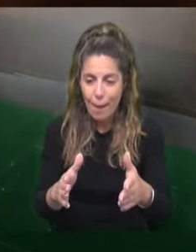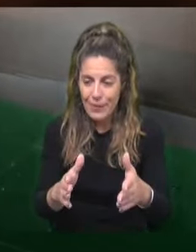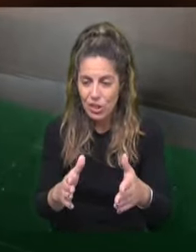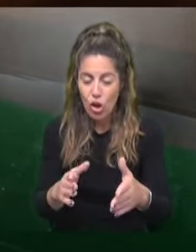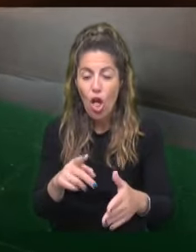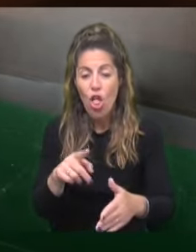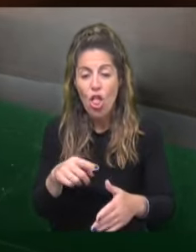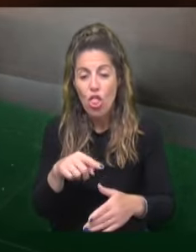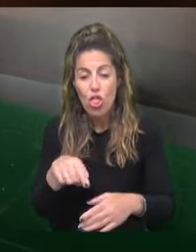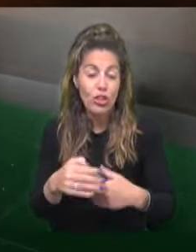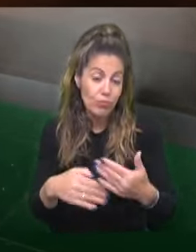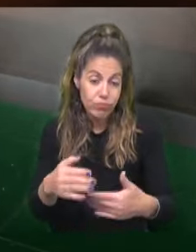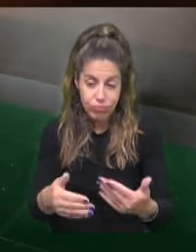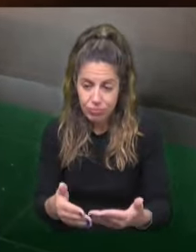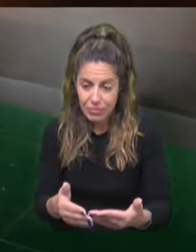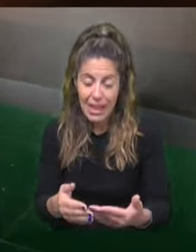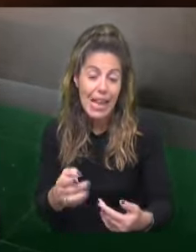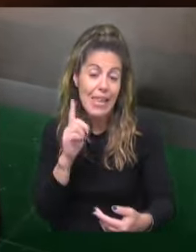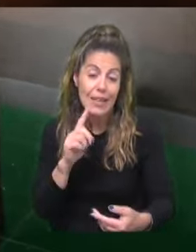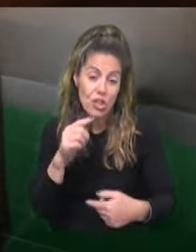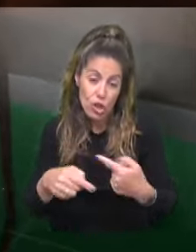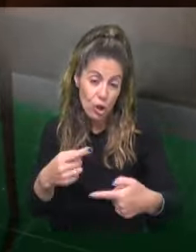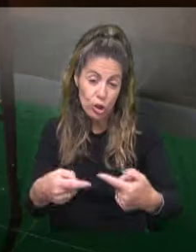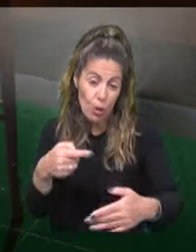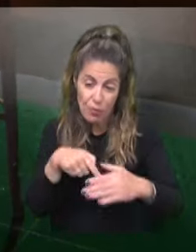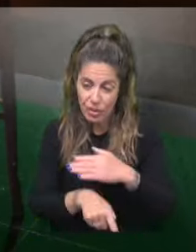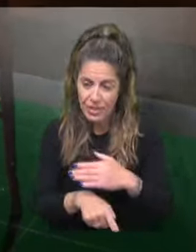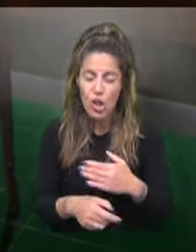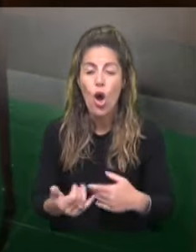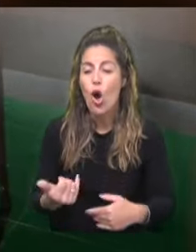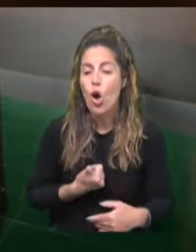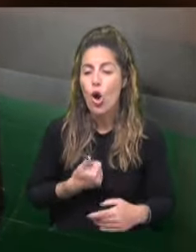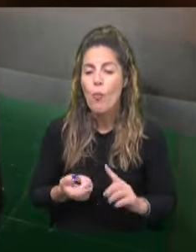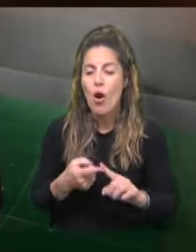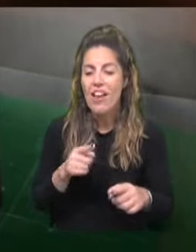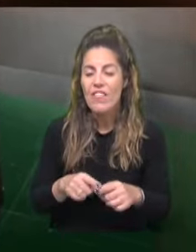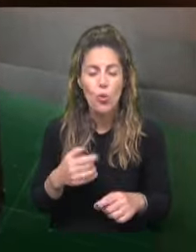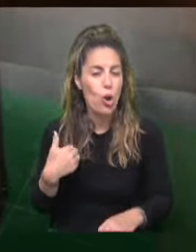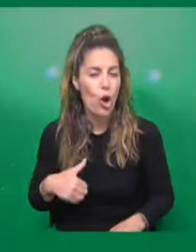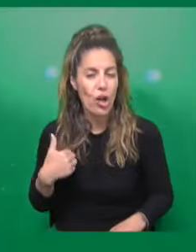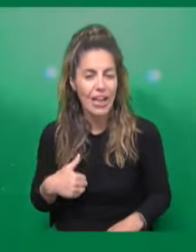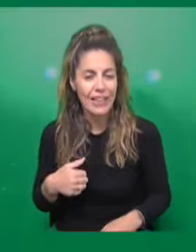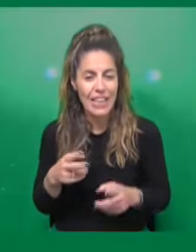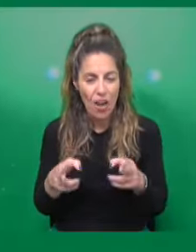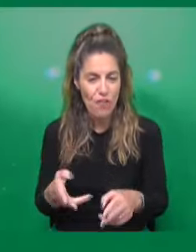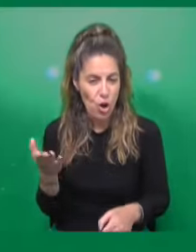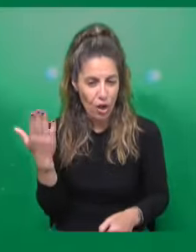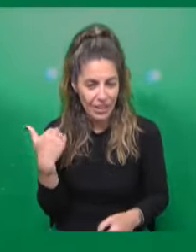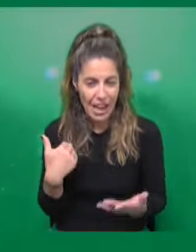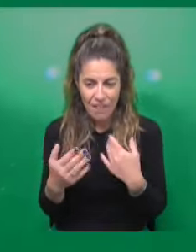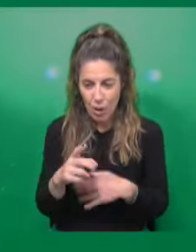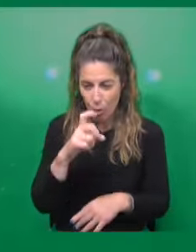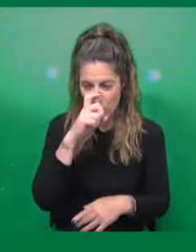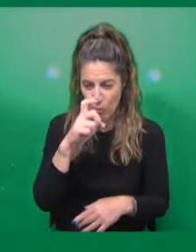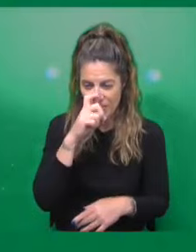donde transitar que bueno este la intención es seguirlos profundizando cómo está puntualmente el vínculo con Argentina en el bloque anterior hablábamos de la provincia de Buenos